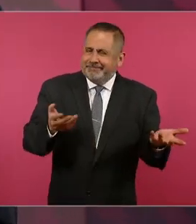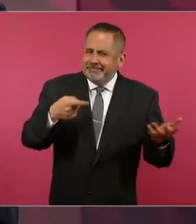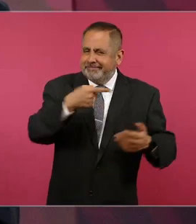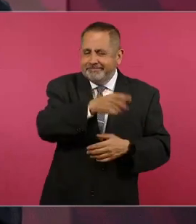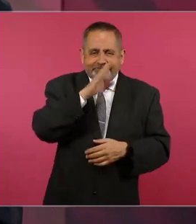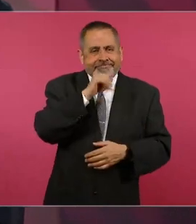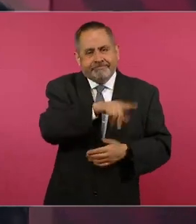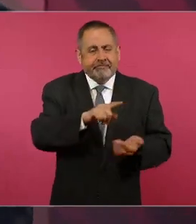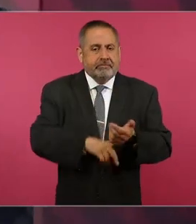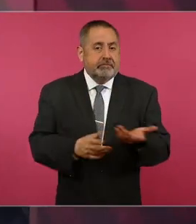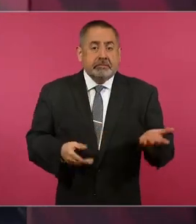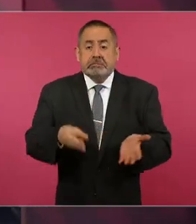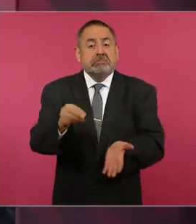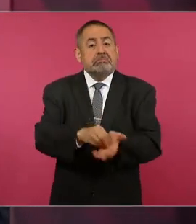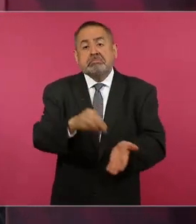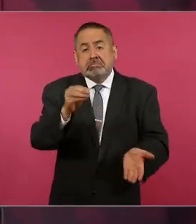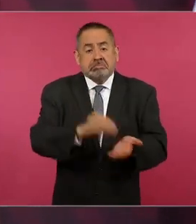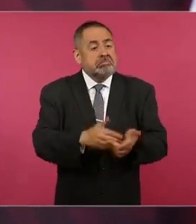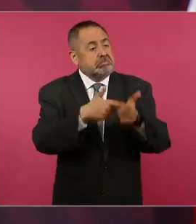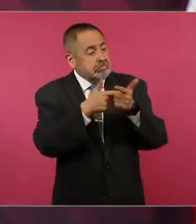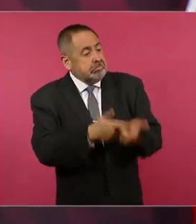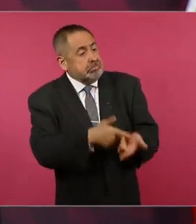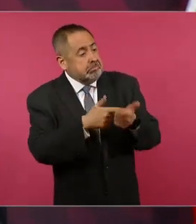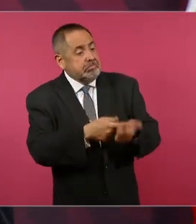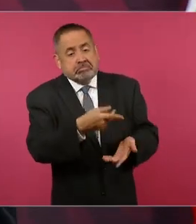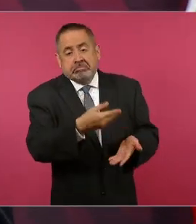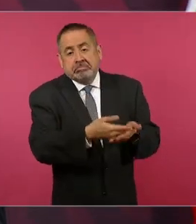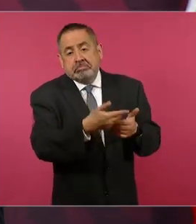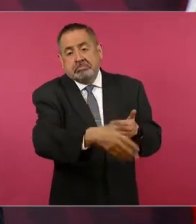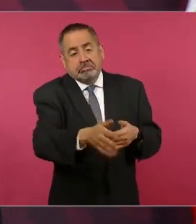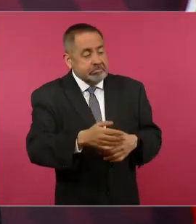siguen con eso